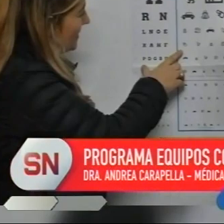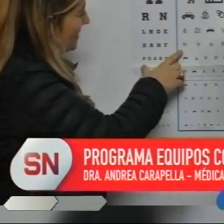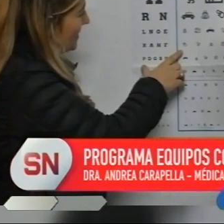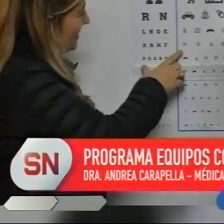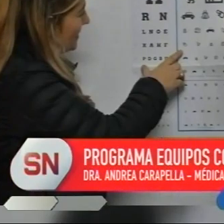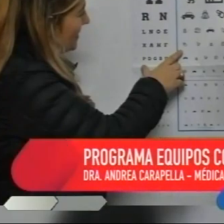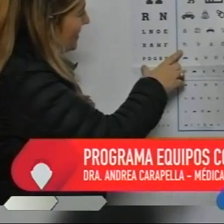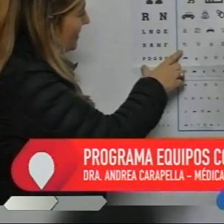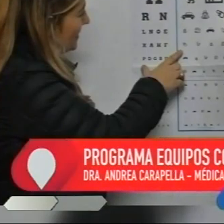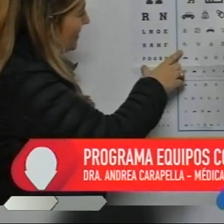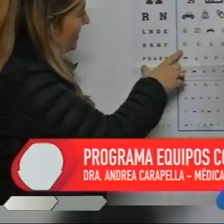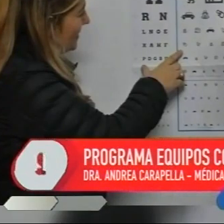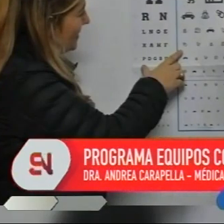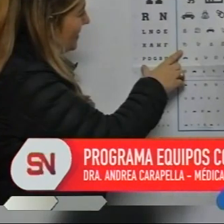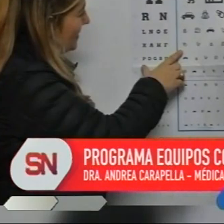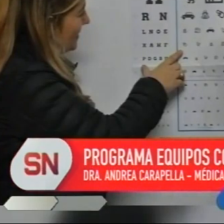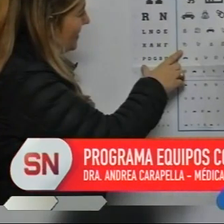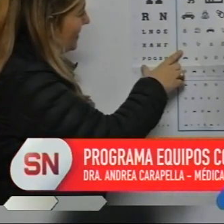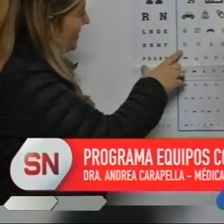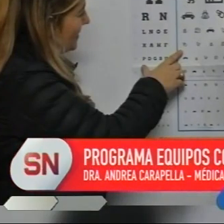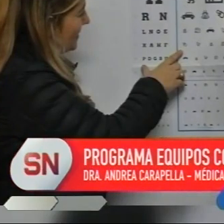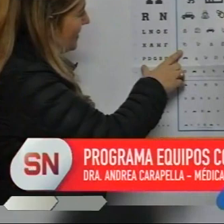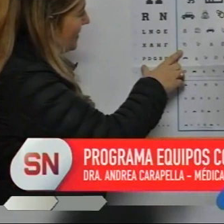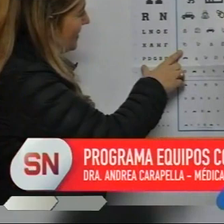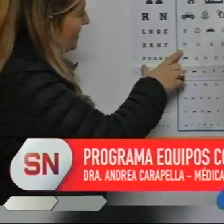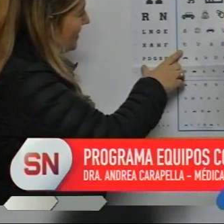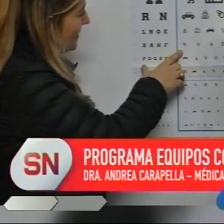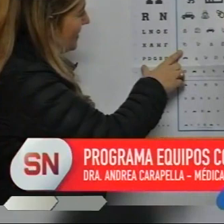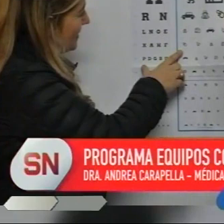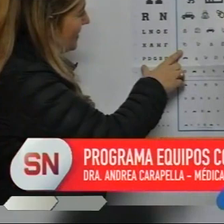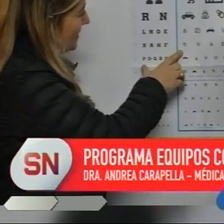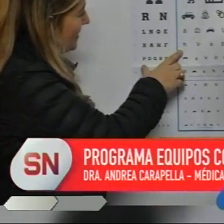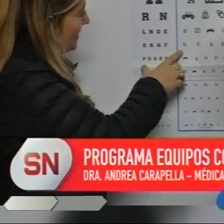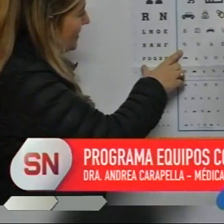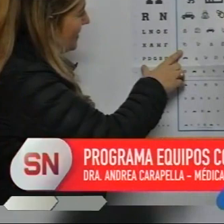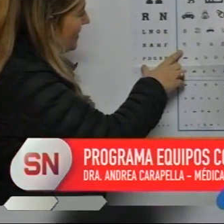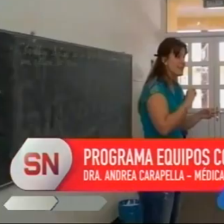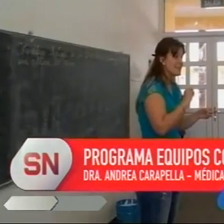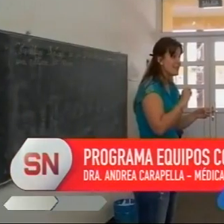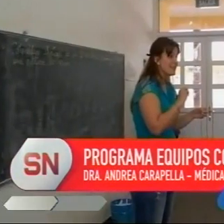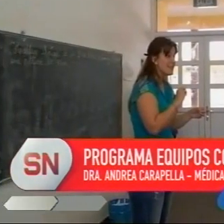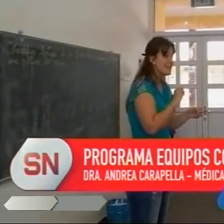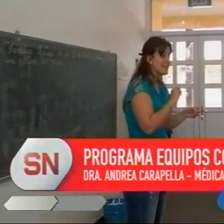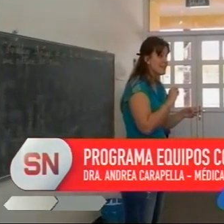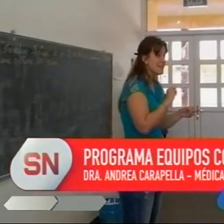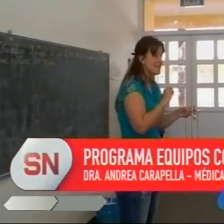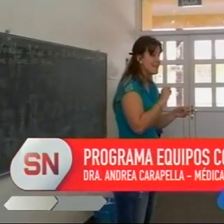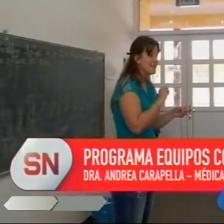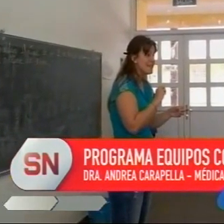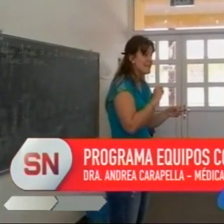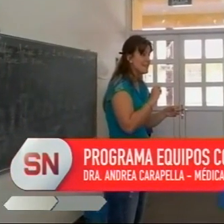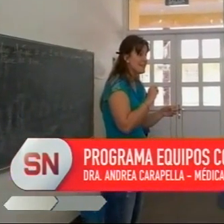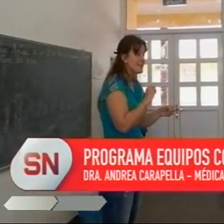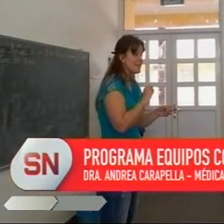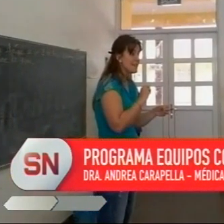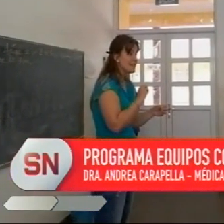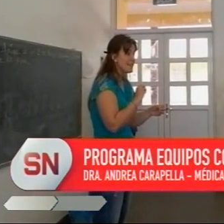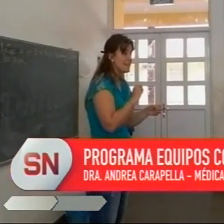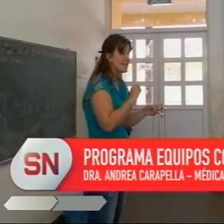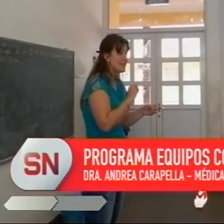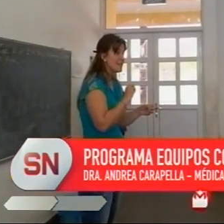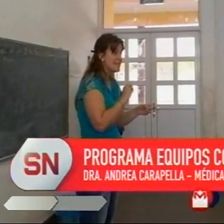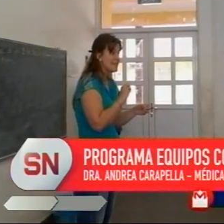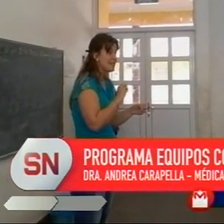título, la idea de este programa fue que las provincias o los municipios